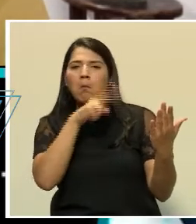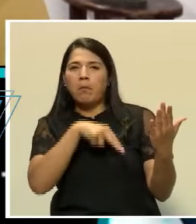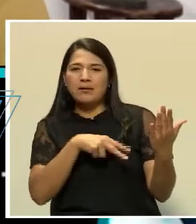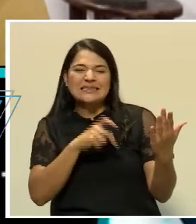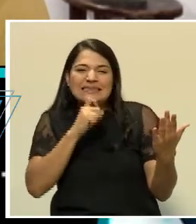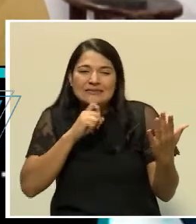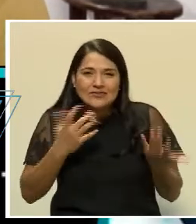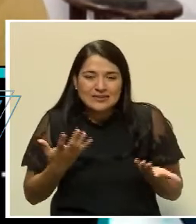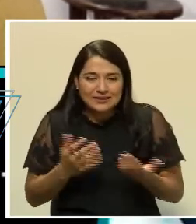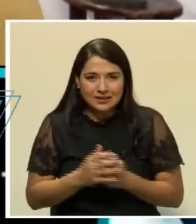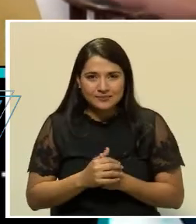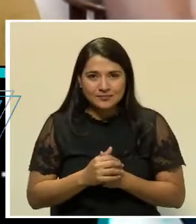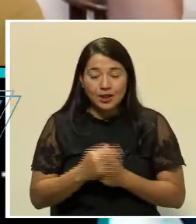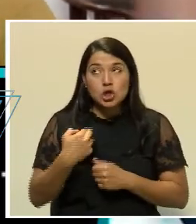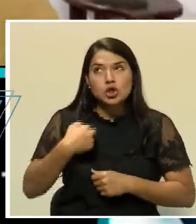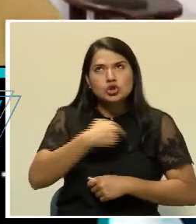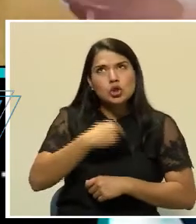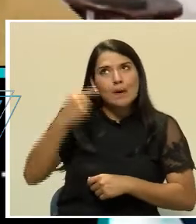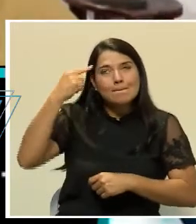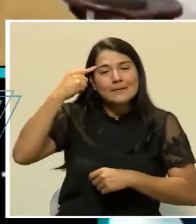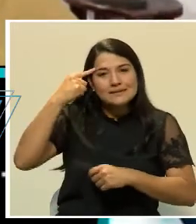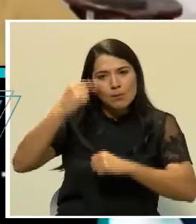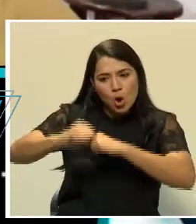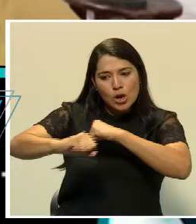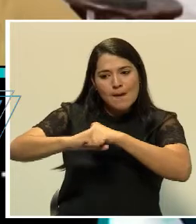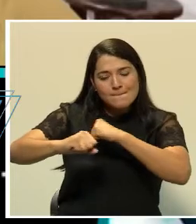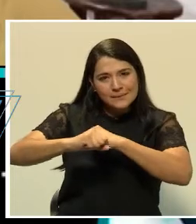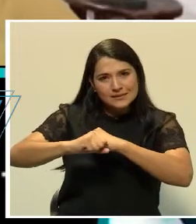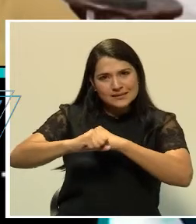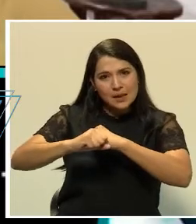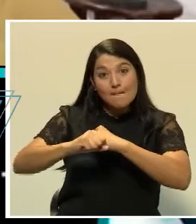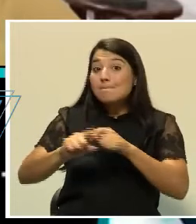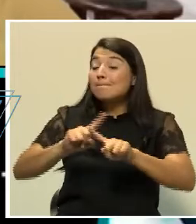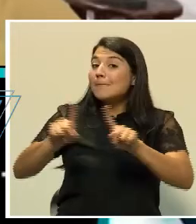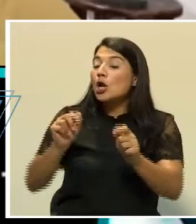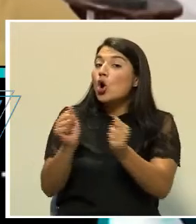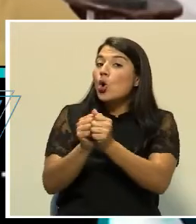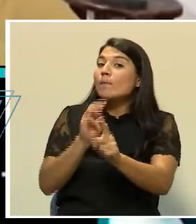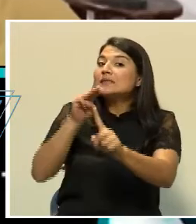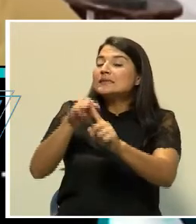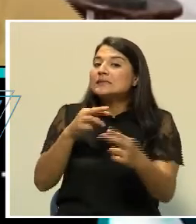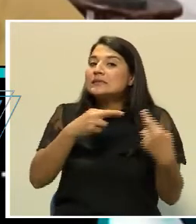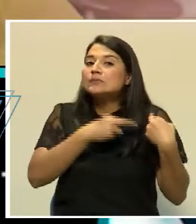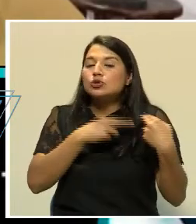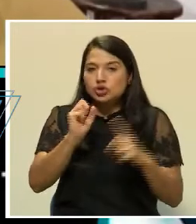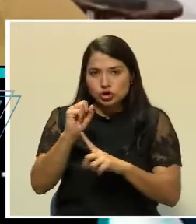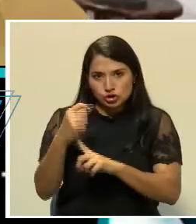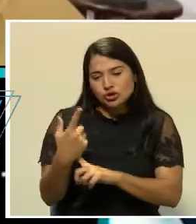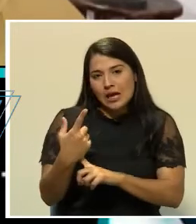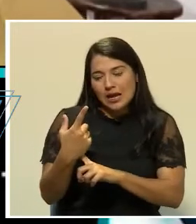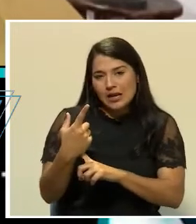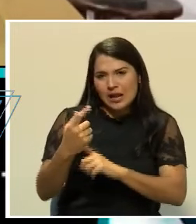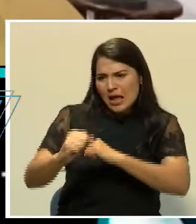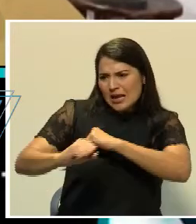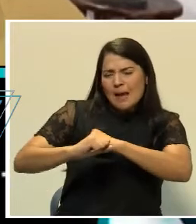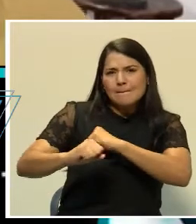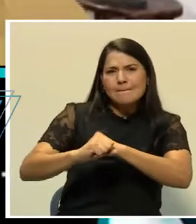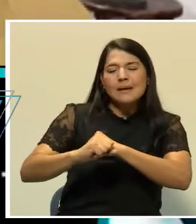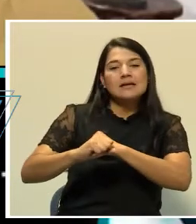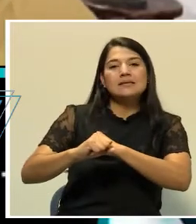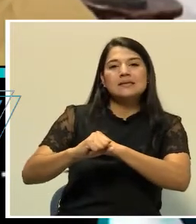campañas publicitarias de responsabilidad social, en pro de, digamos, de campañas publicitarias